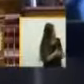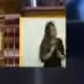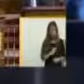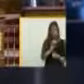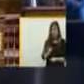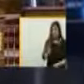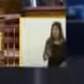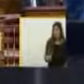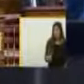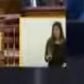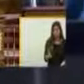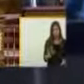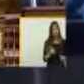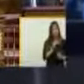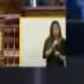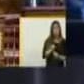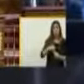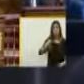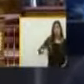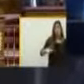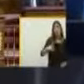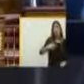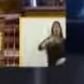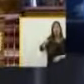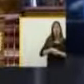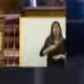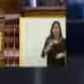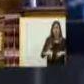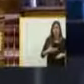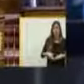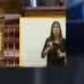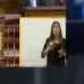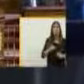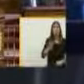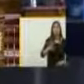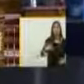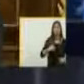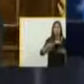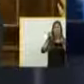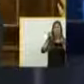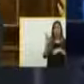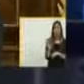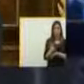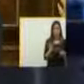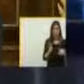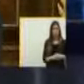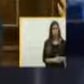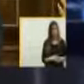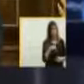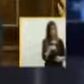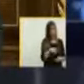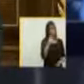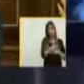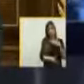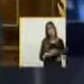haberle leído un discurso que le hizo otro, yo no lo sé, pero esto absolutamente puso al descubierto la farsa que hay en la propuesta